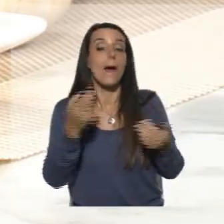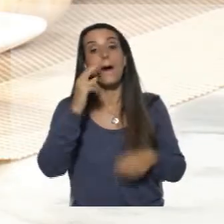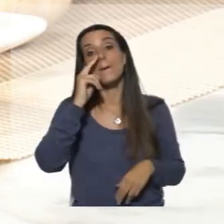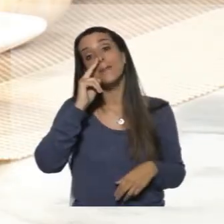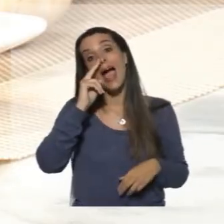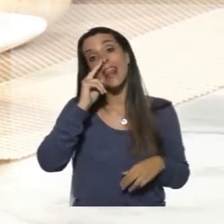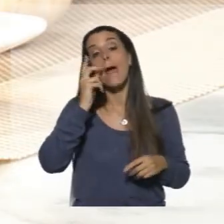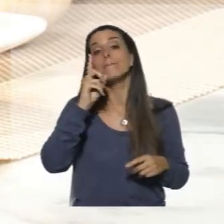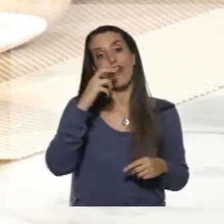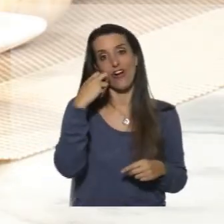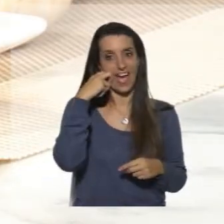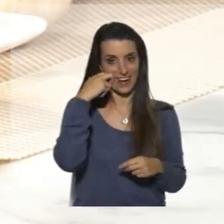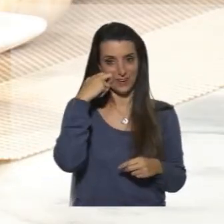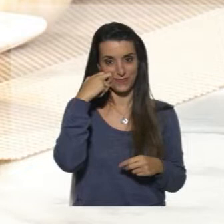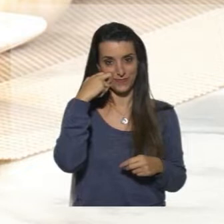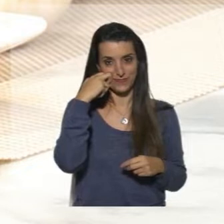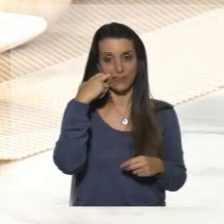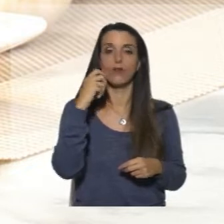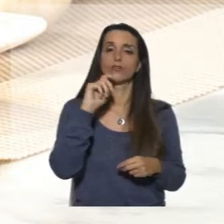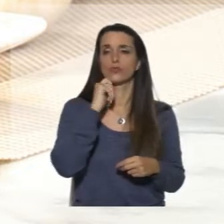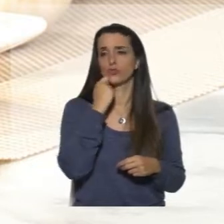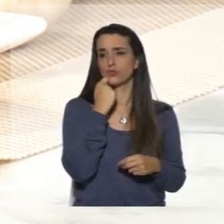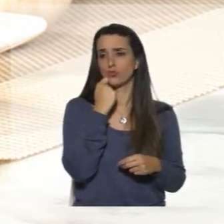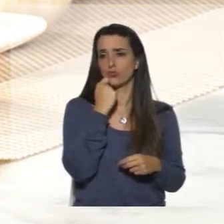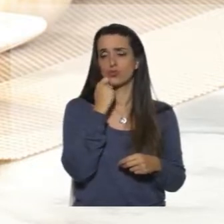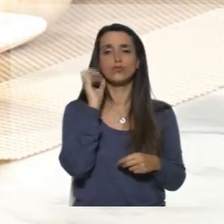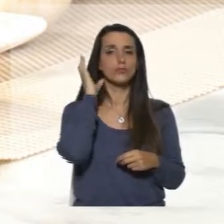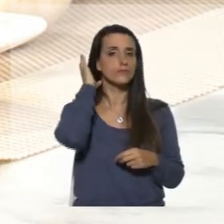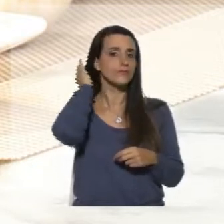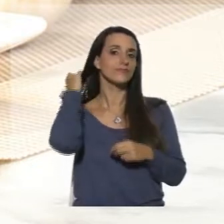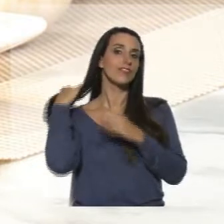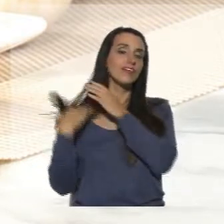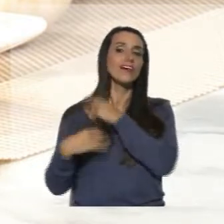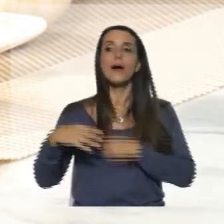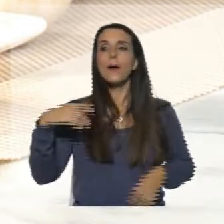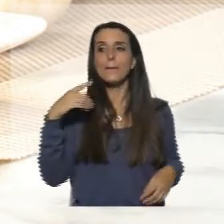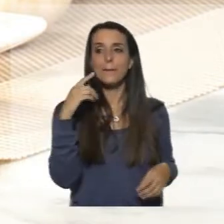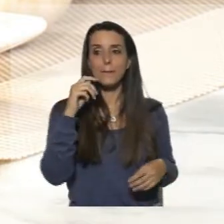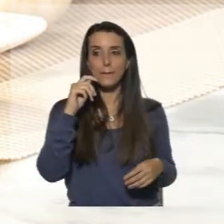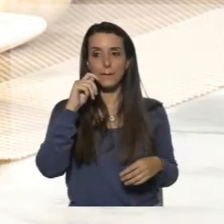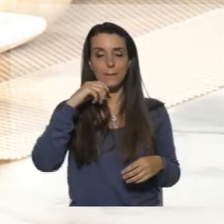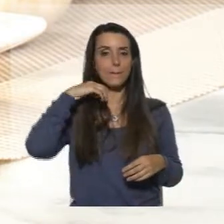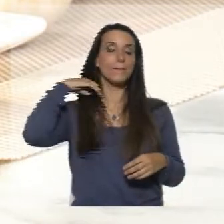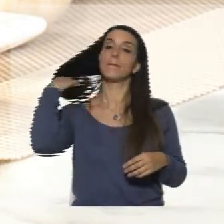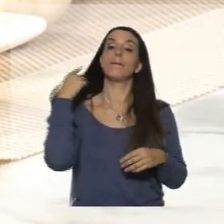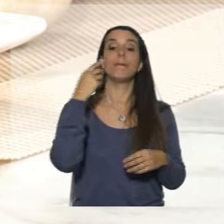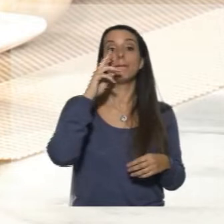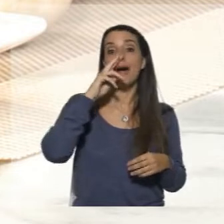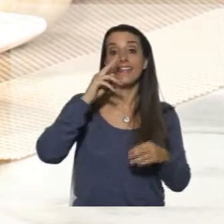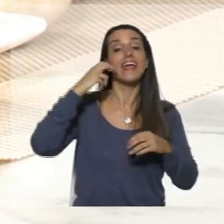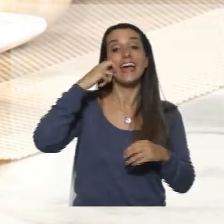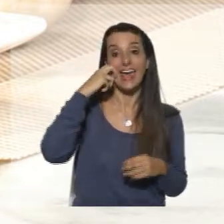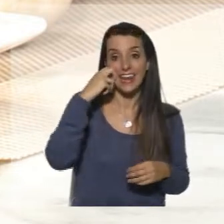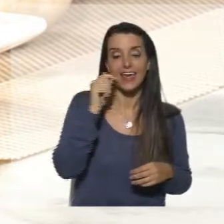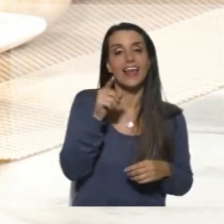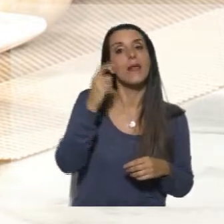Muy bien. Mirá qué rico. Durria, ¿no? Un pan de carne que debemos de decir que Emilio trajo esta